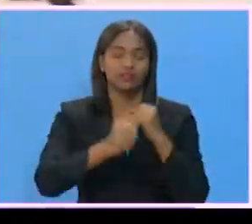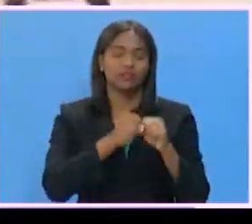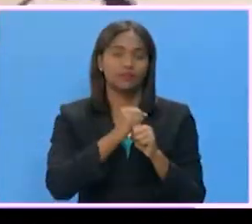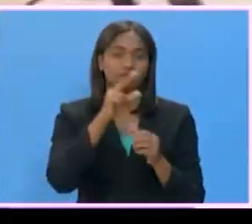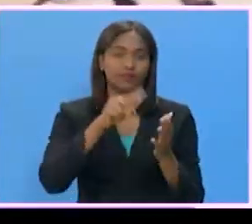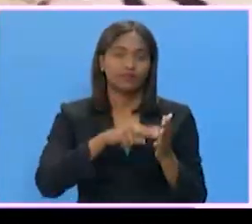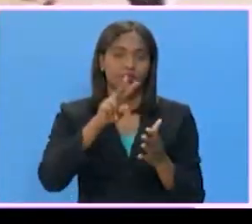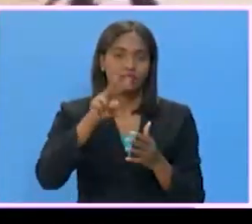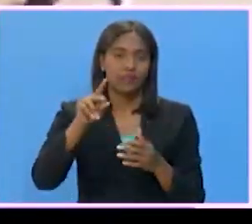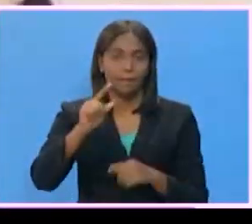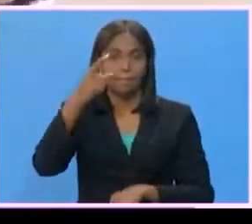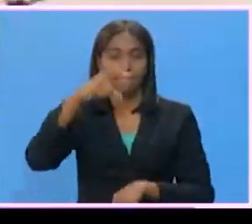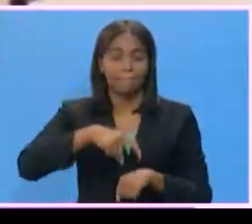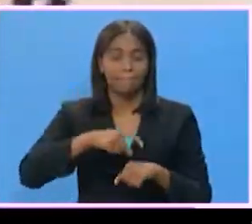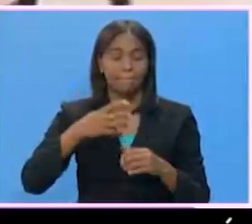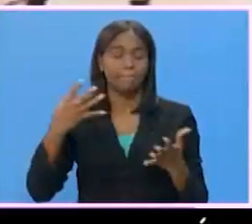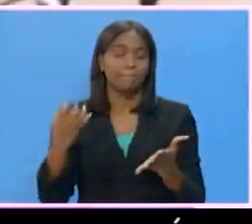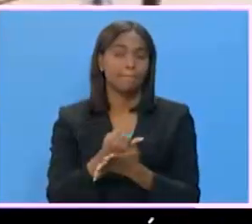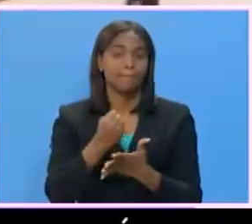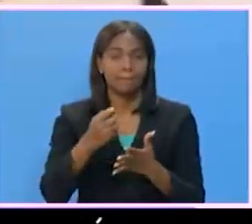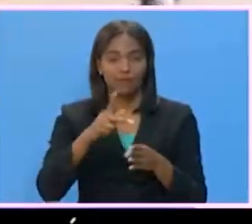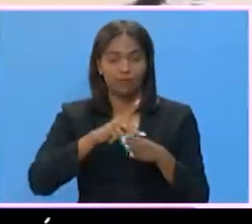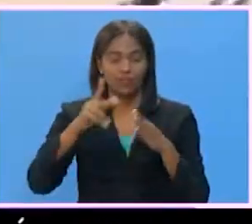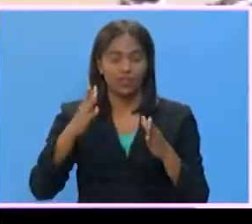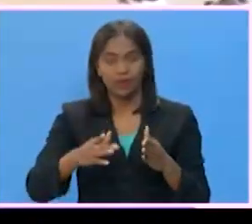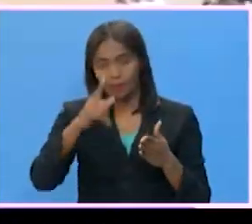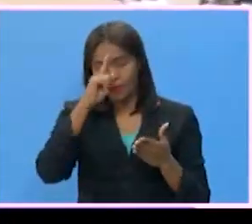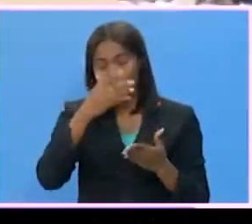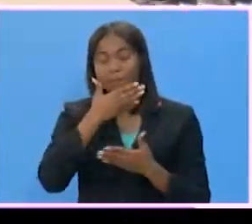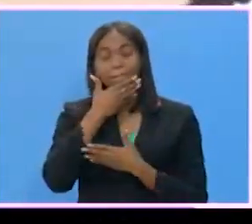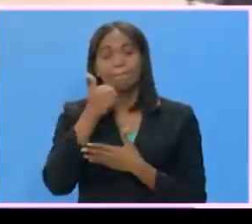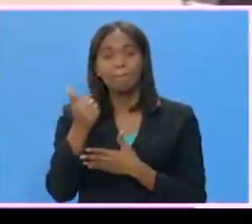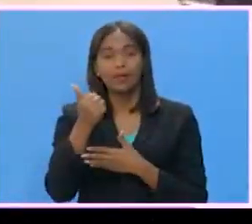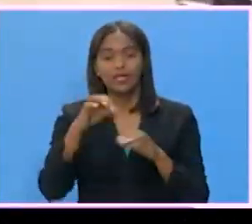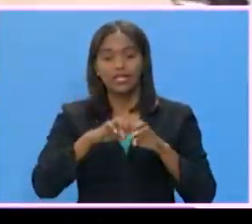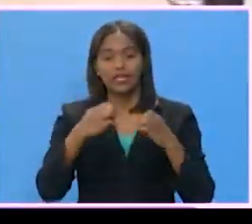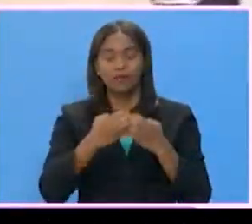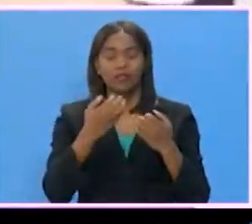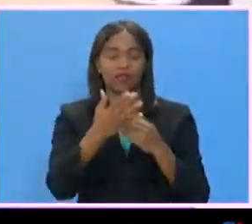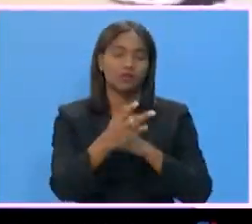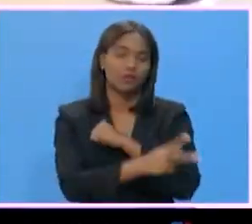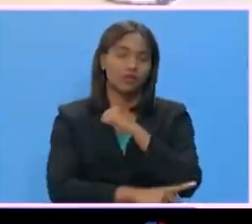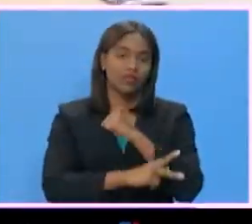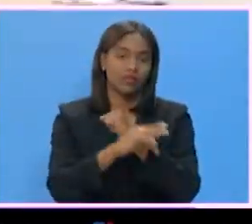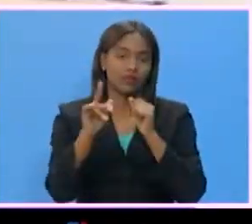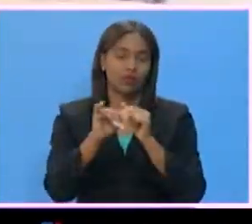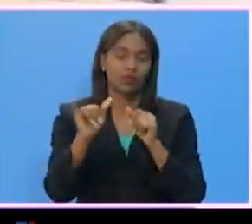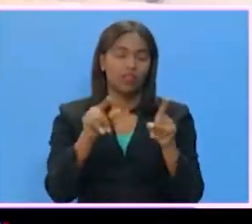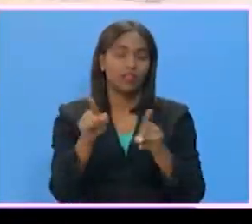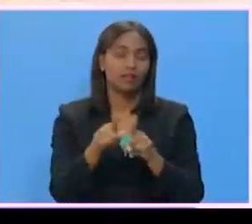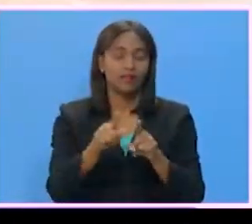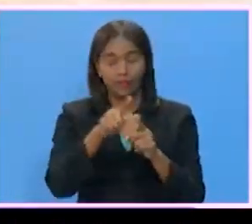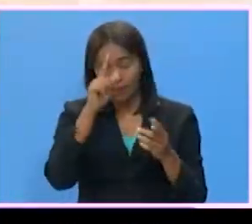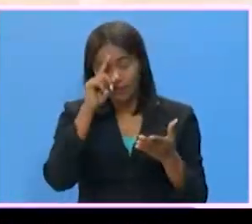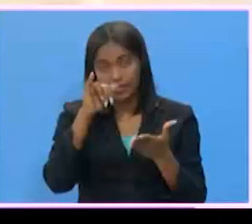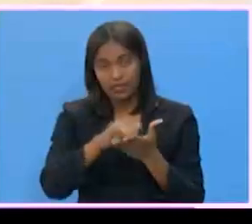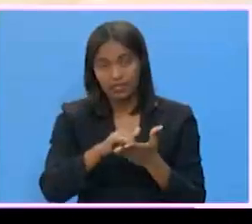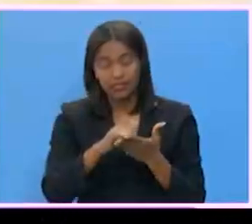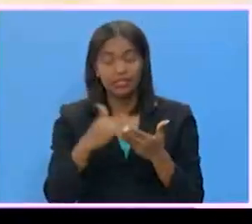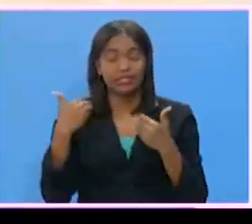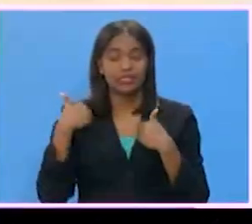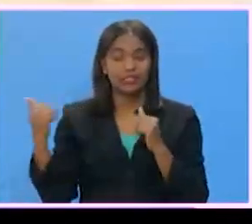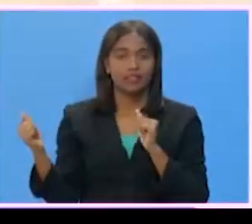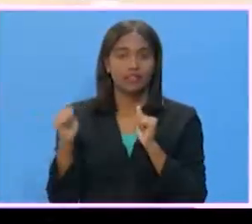Será su primera oportunidad ya a nivel profesional en la mejor liga del país. Y a propósito de eso, tengo